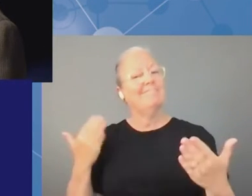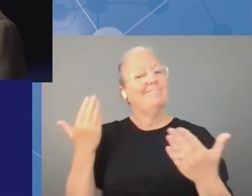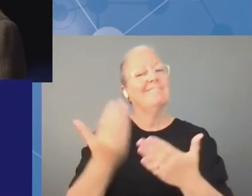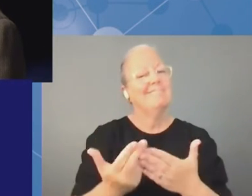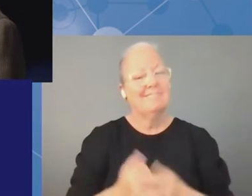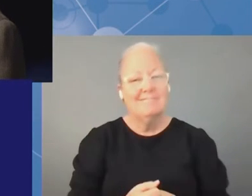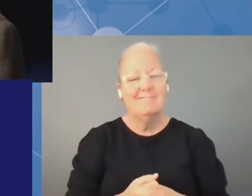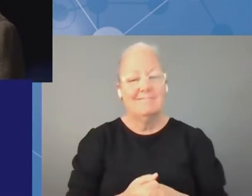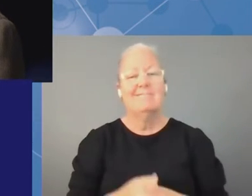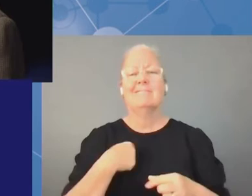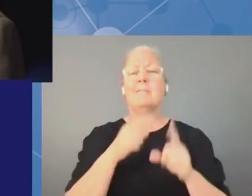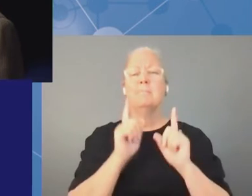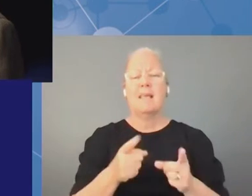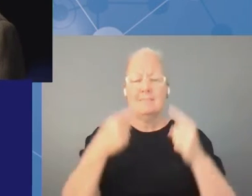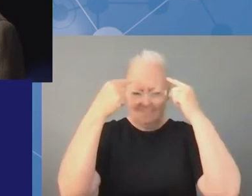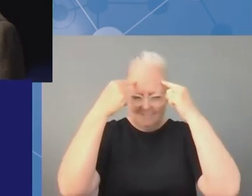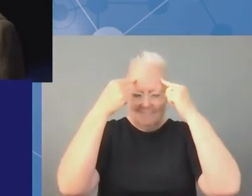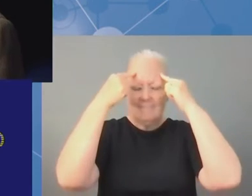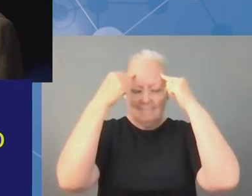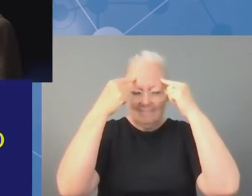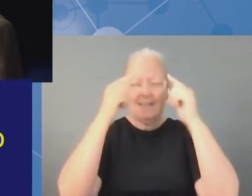evento y a todo el equipo